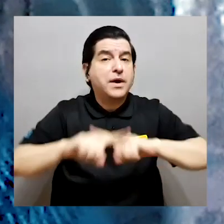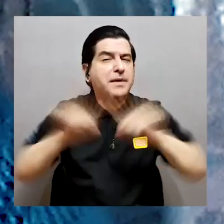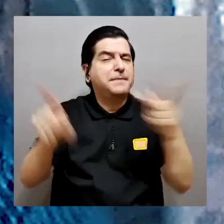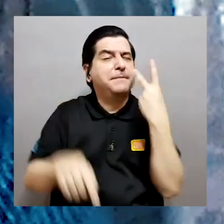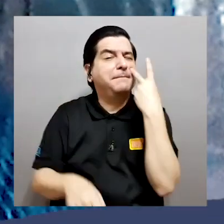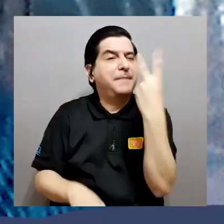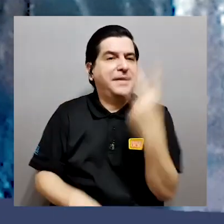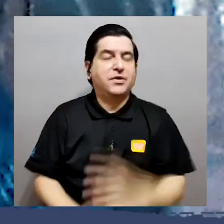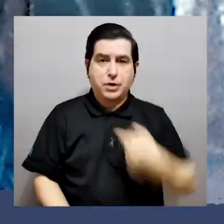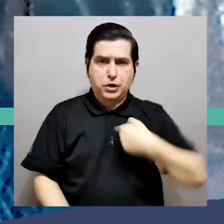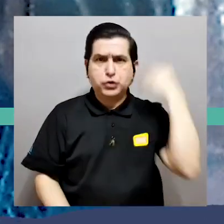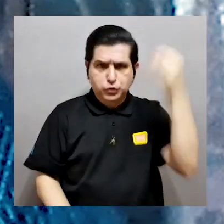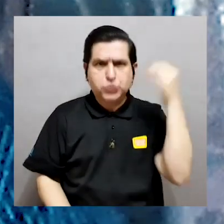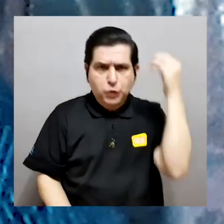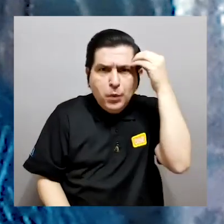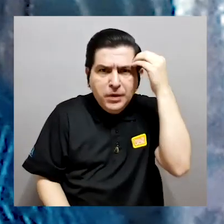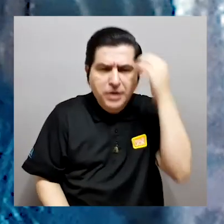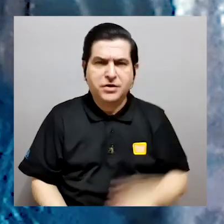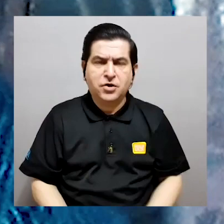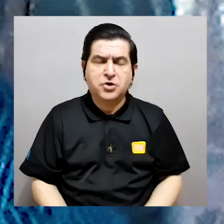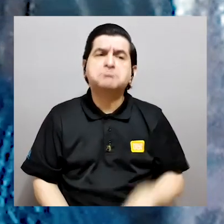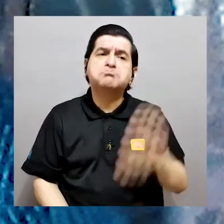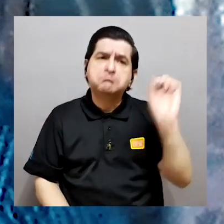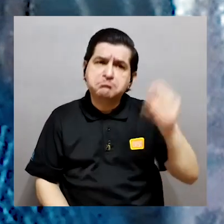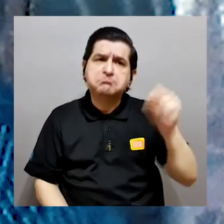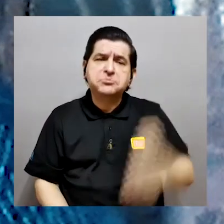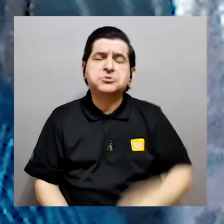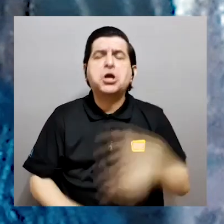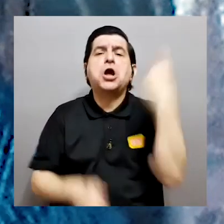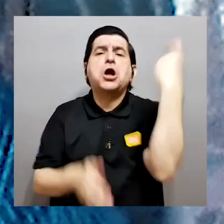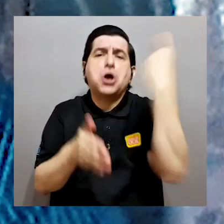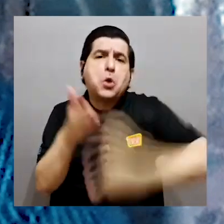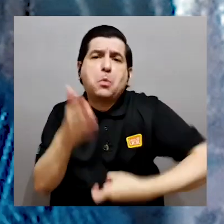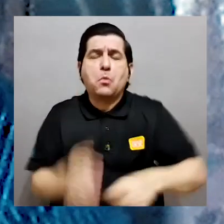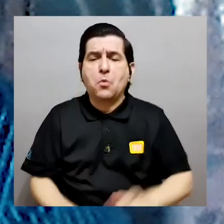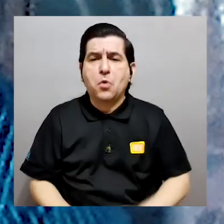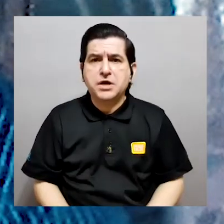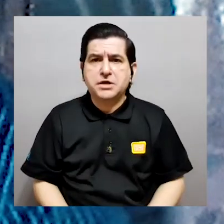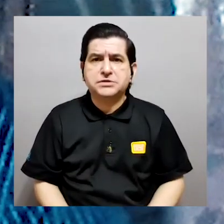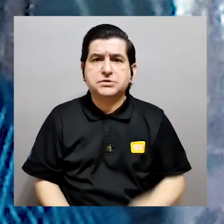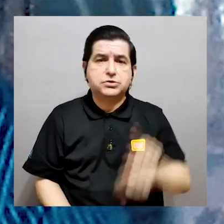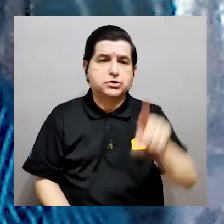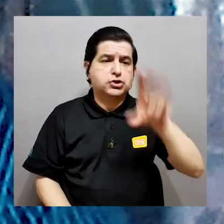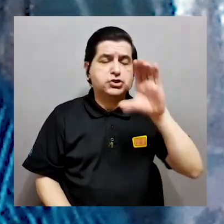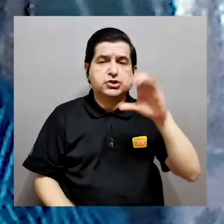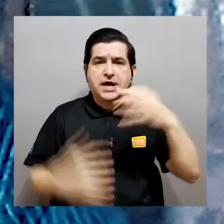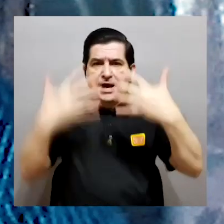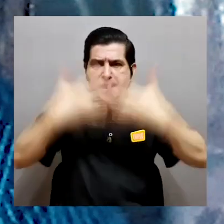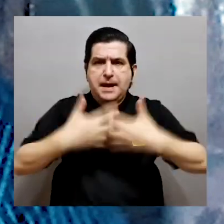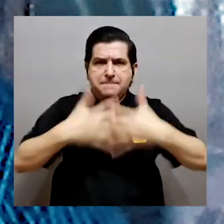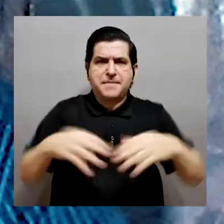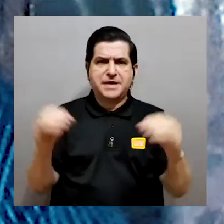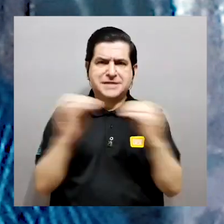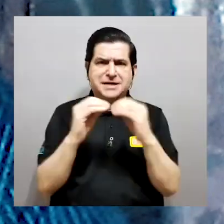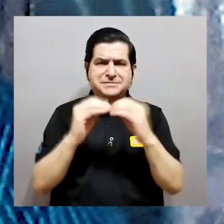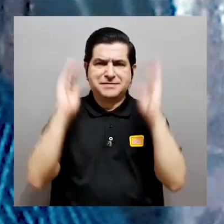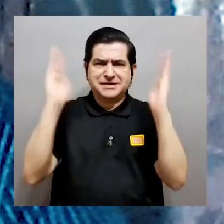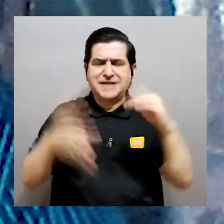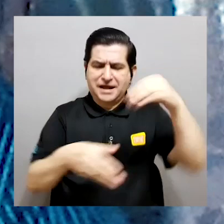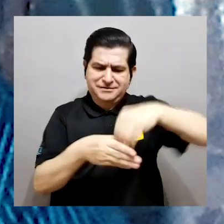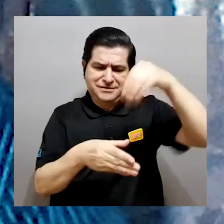ver. Si a mí me ponen a opinar, yo diría, bueno, sí está bien, póngale un impuesto a las 100 empresas que son consideradas